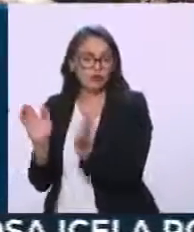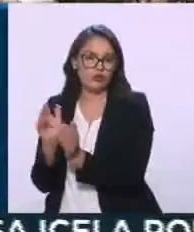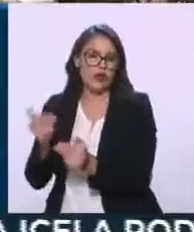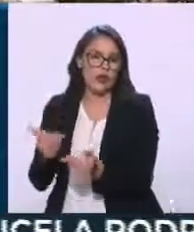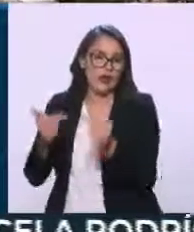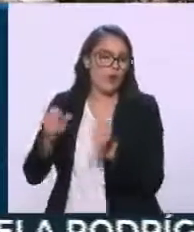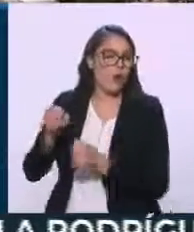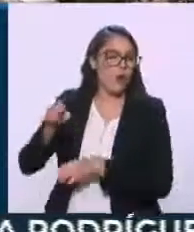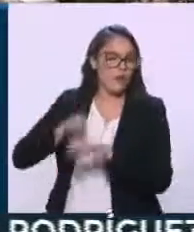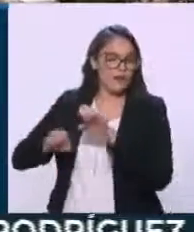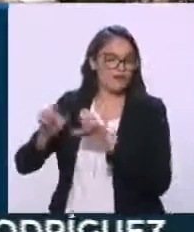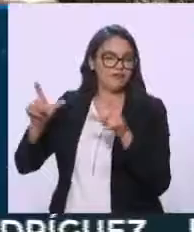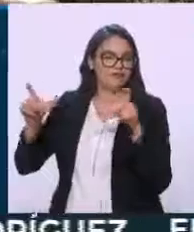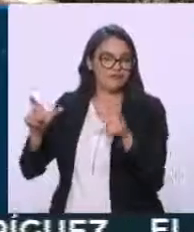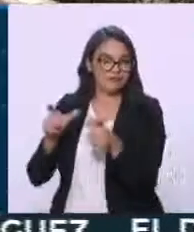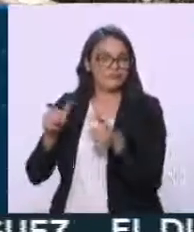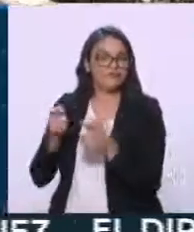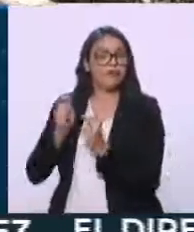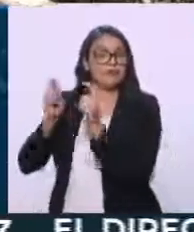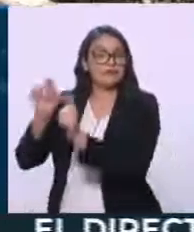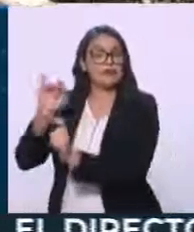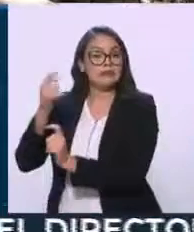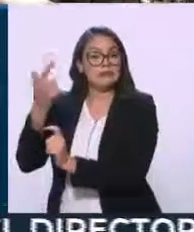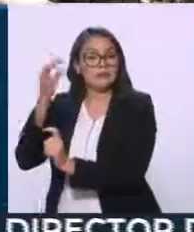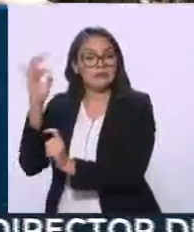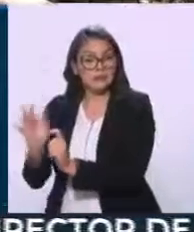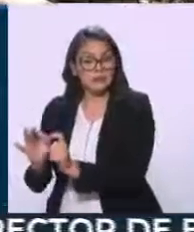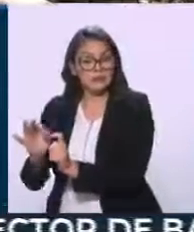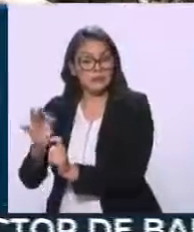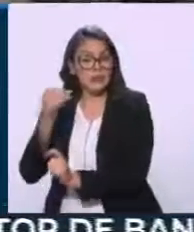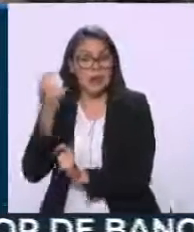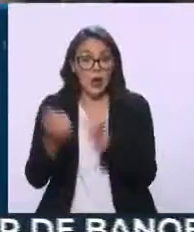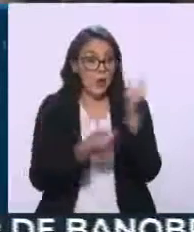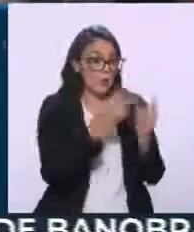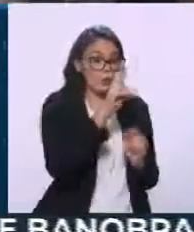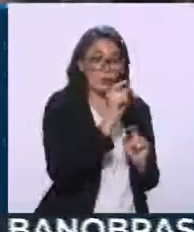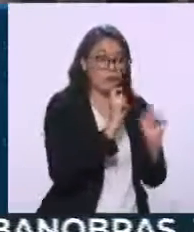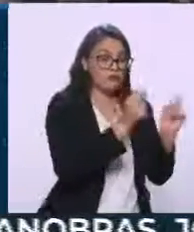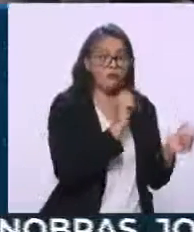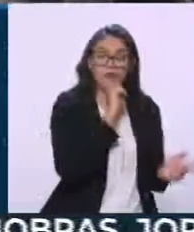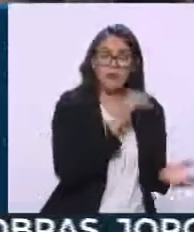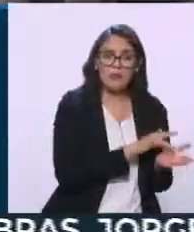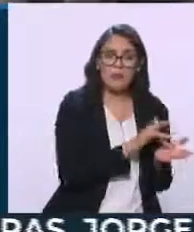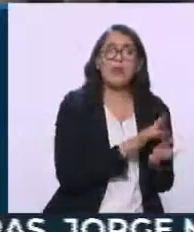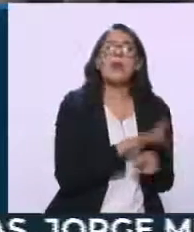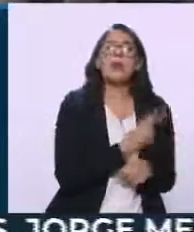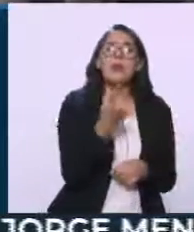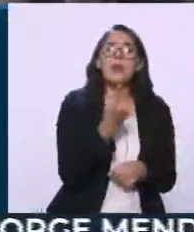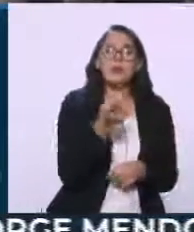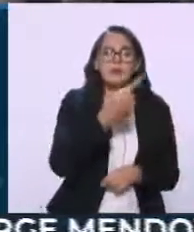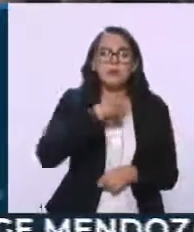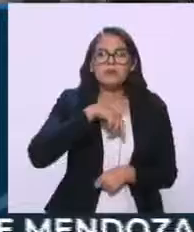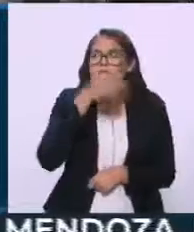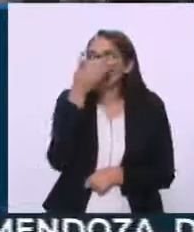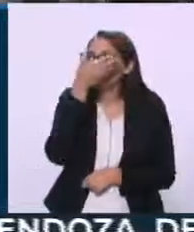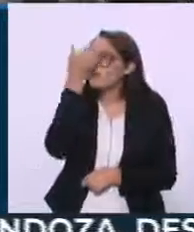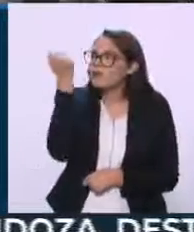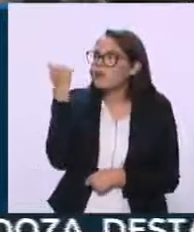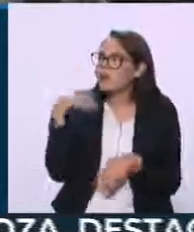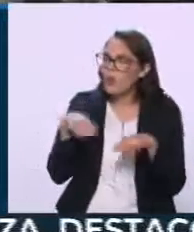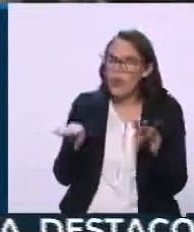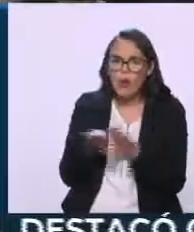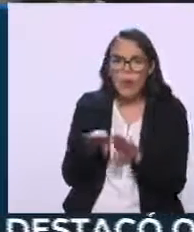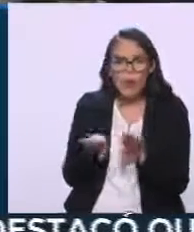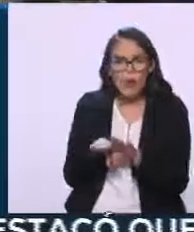hecho esas micro reportan que más bien las que no recibieron apoyos fue precisamente por no informarse. O sea, no es tanto el tema de que no